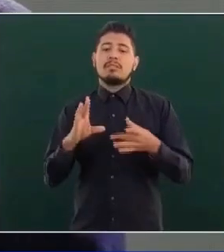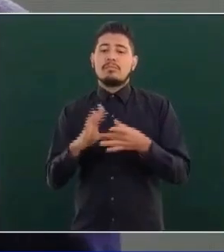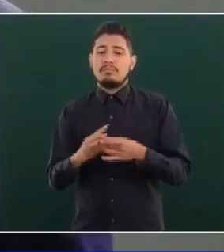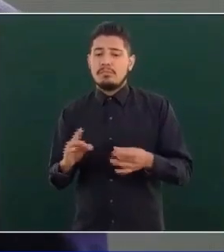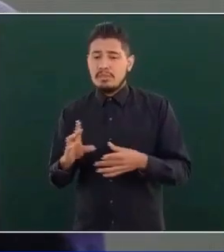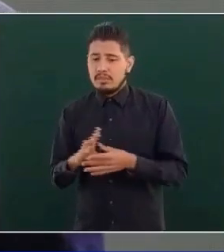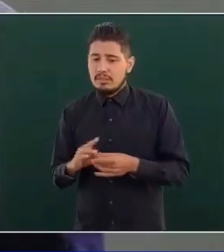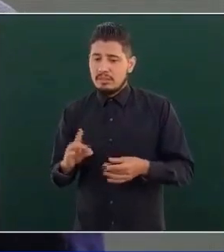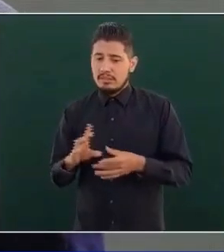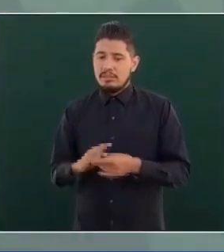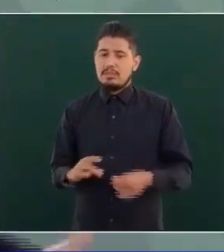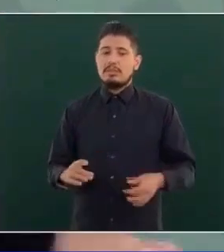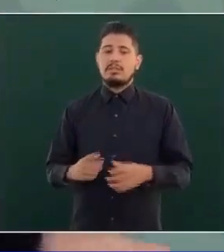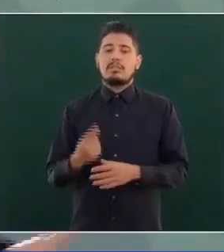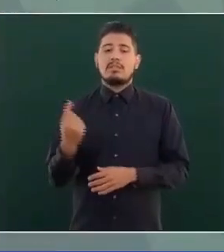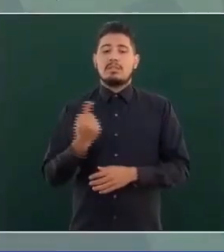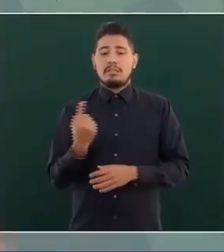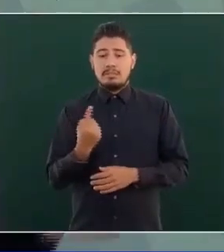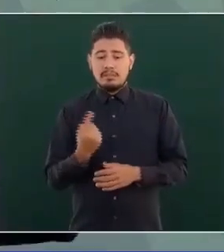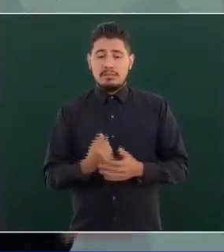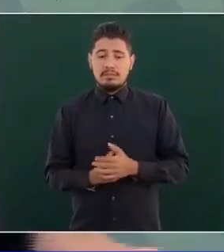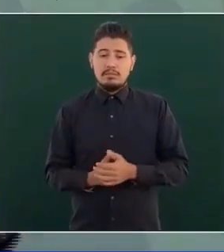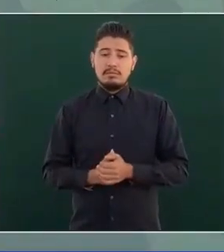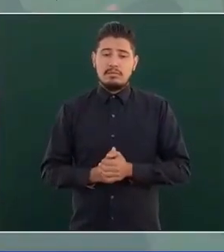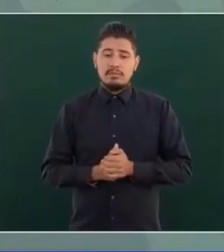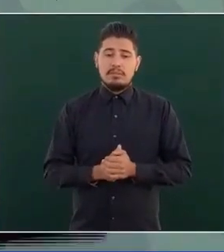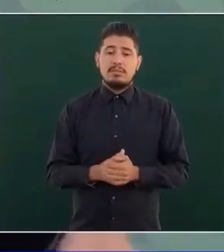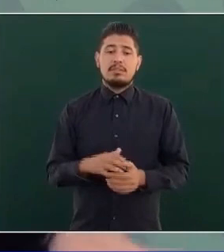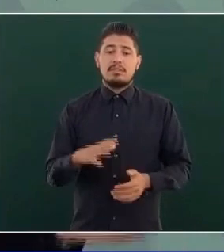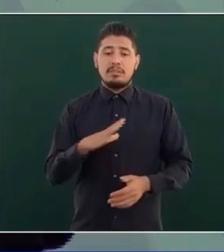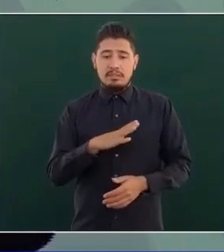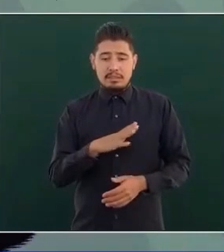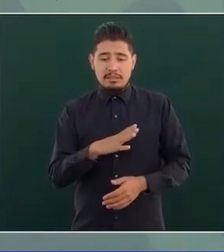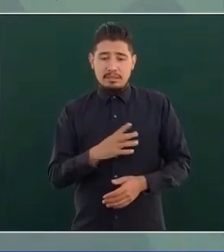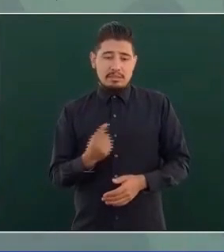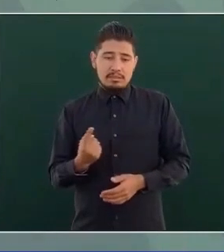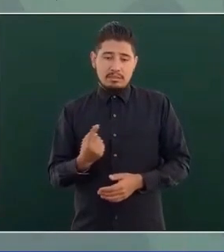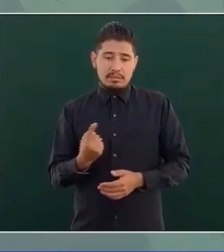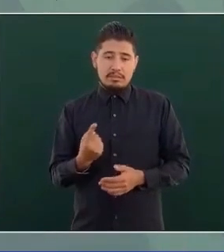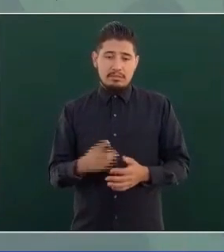explicarles que pues tiene que